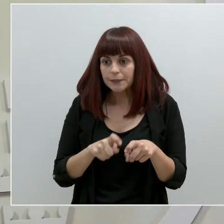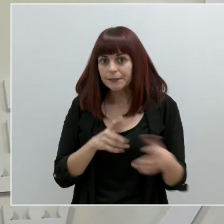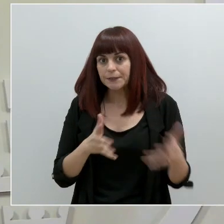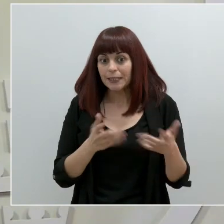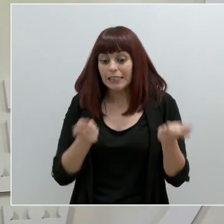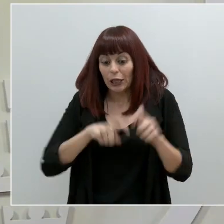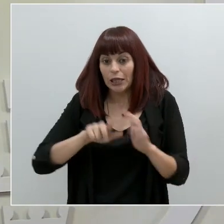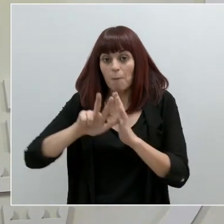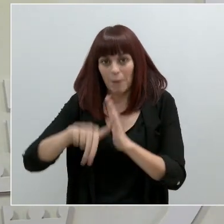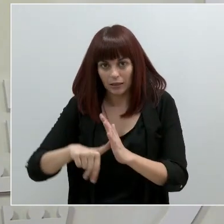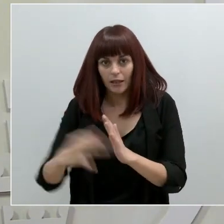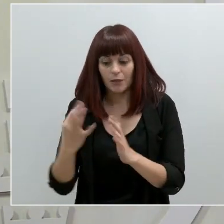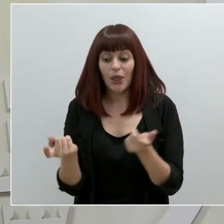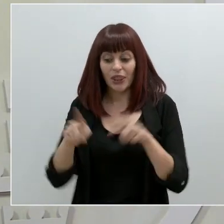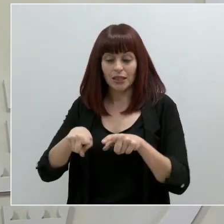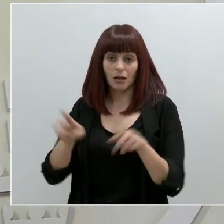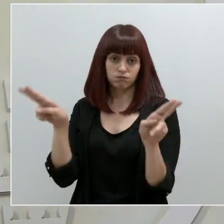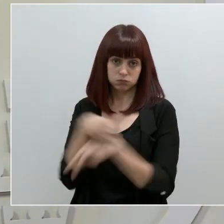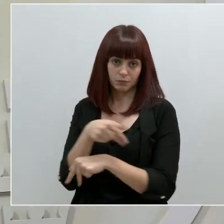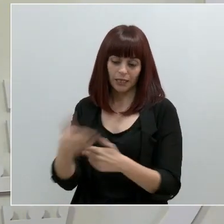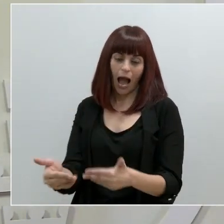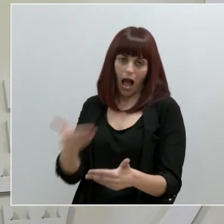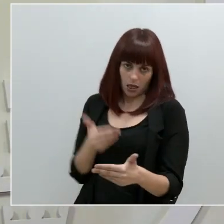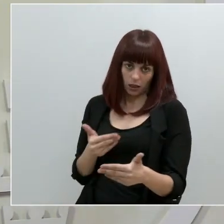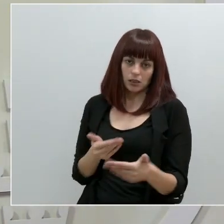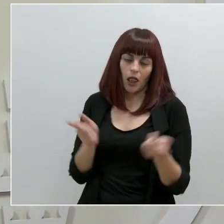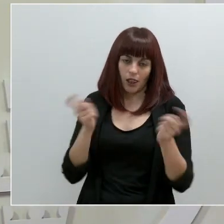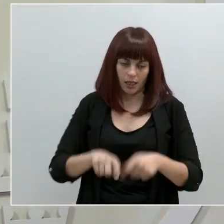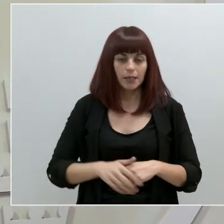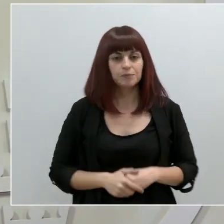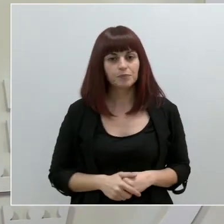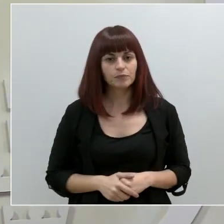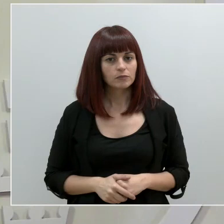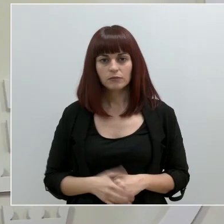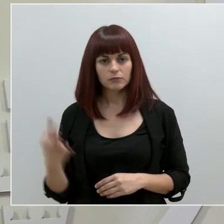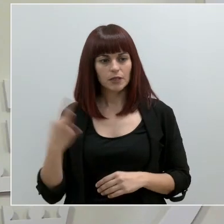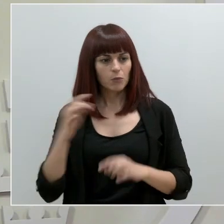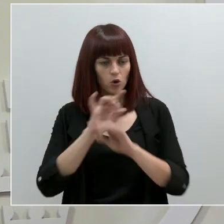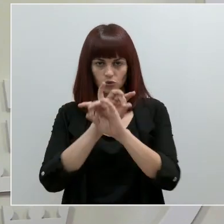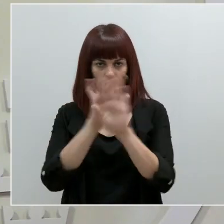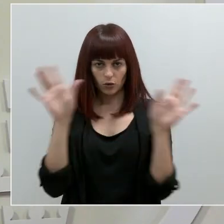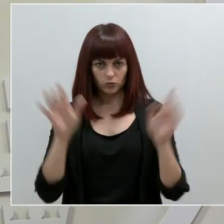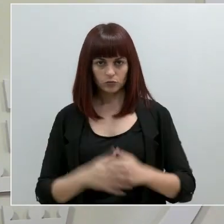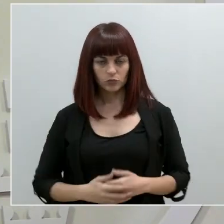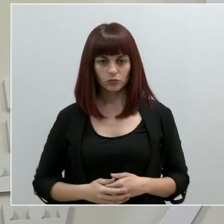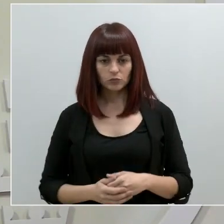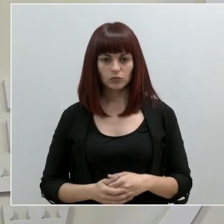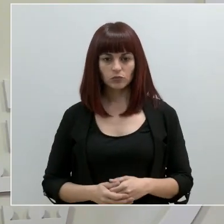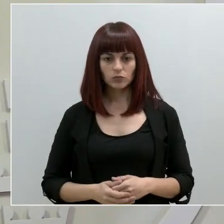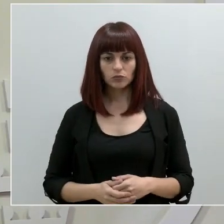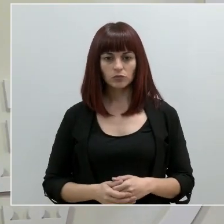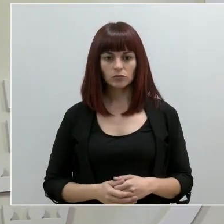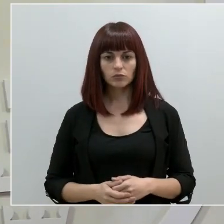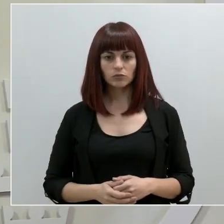esa forma, pues habrá que descitarlo y citarlo con antelación. O sea que por ahí eso hay que dejarlo muy claro. Con respecto,